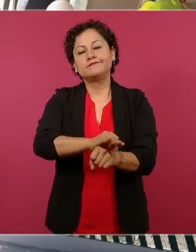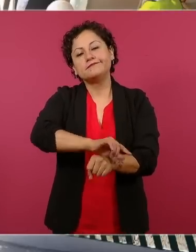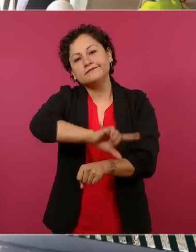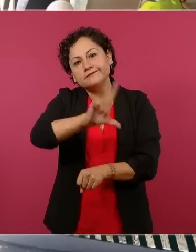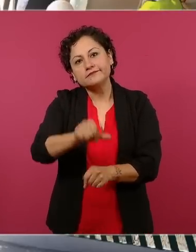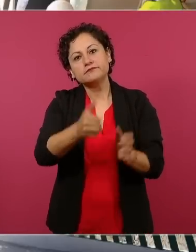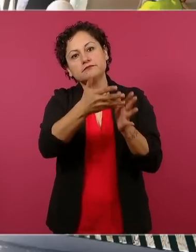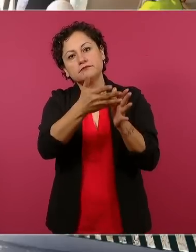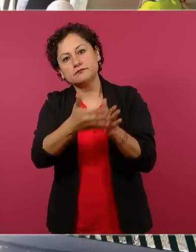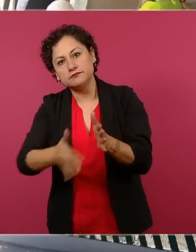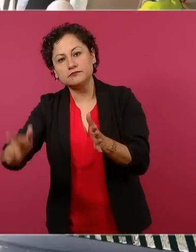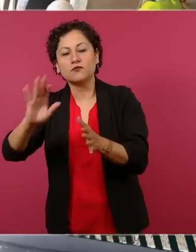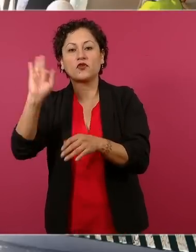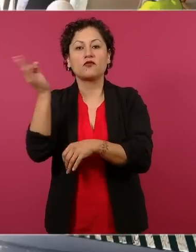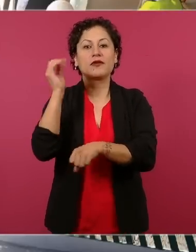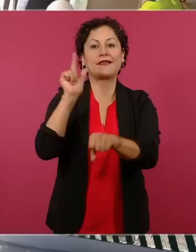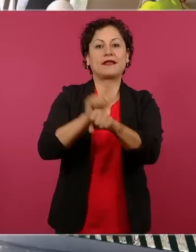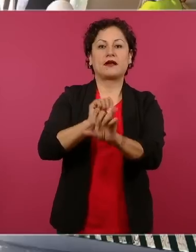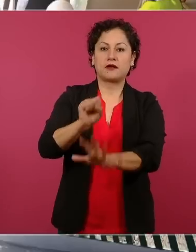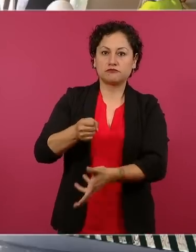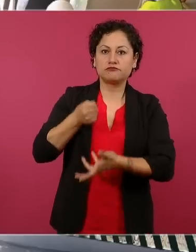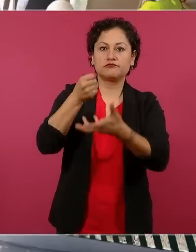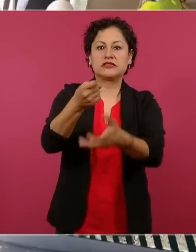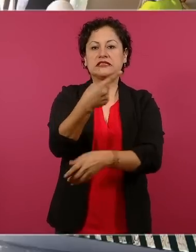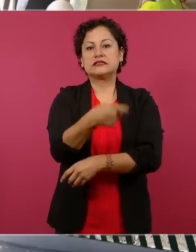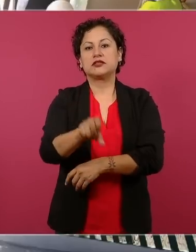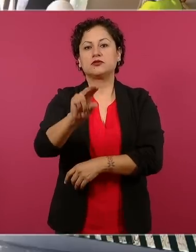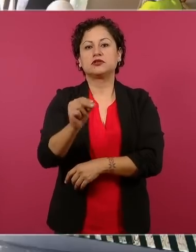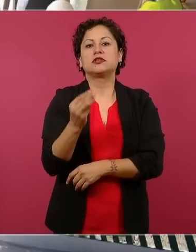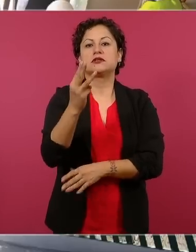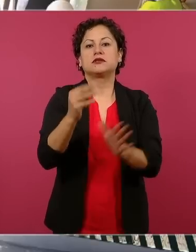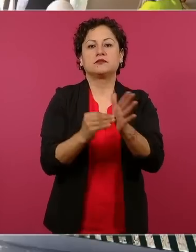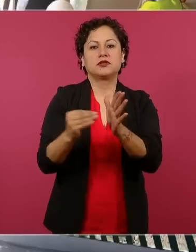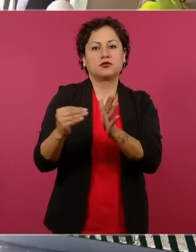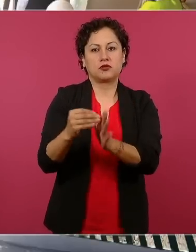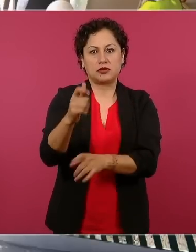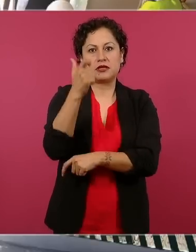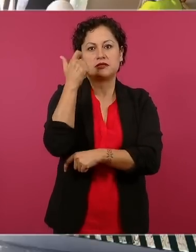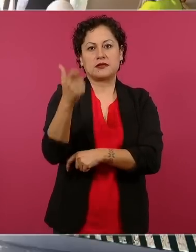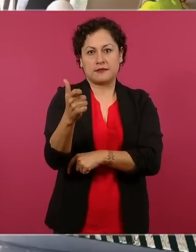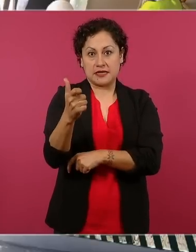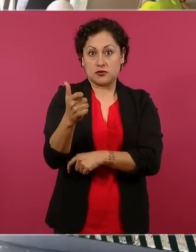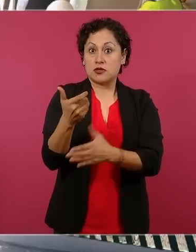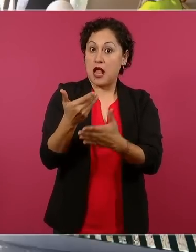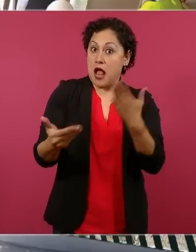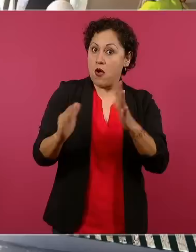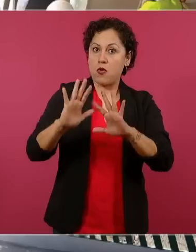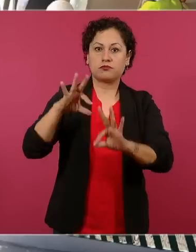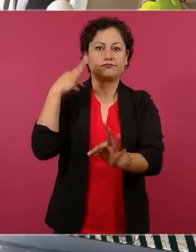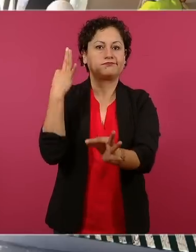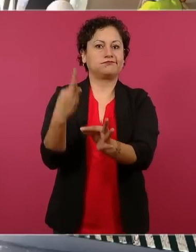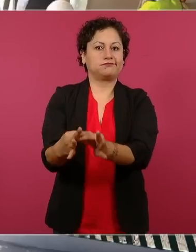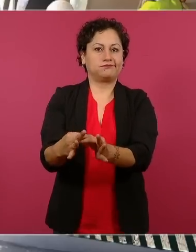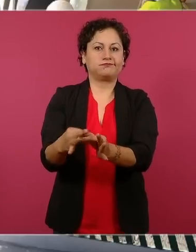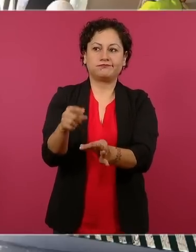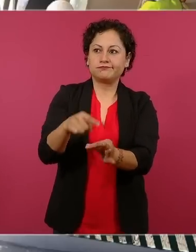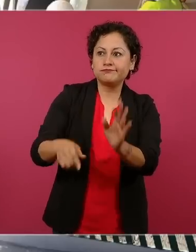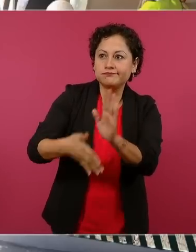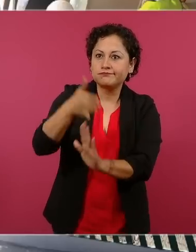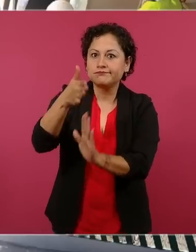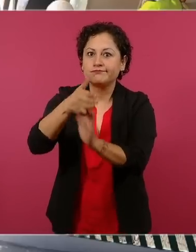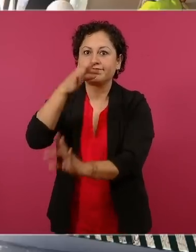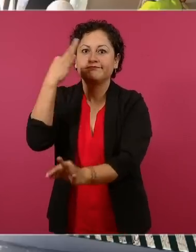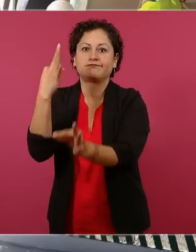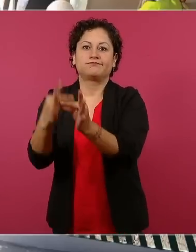gobierno federal de 183 millones de pesos para concluir este año este tan anhelado hospital de Santa Rosalía en